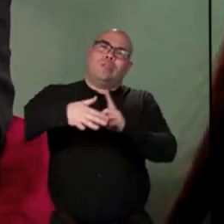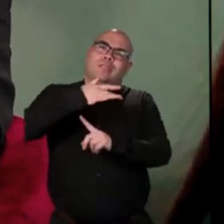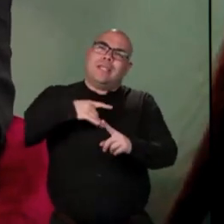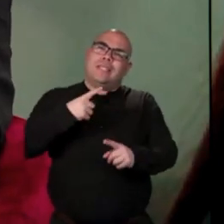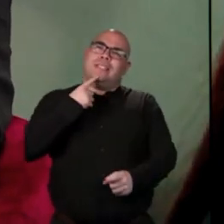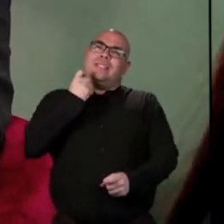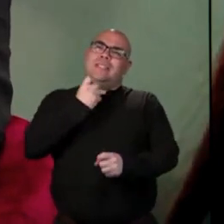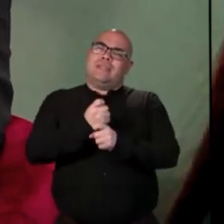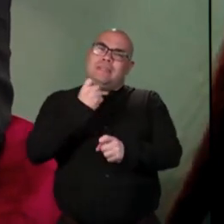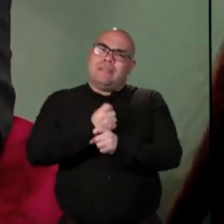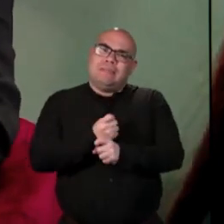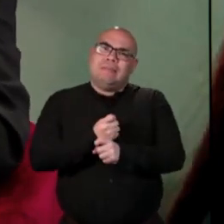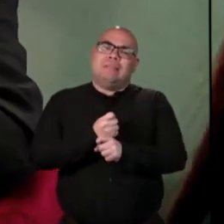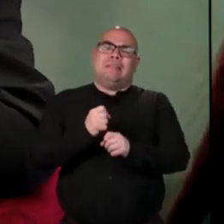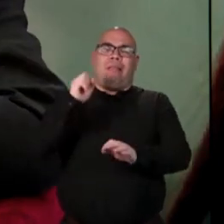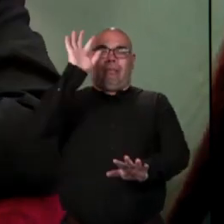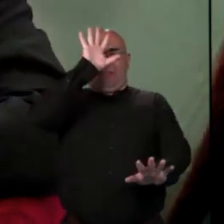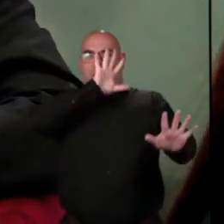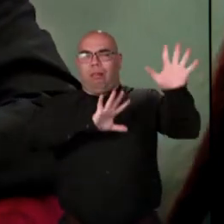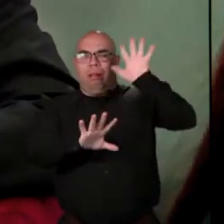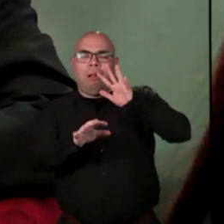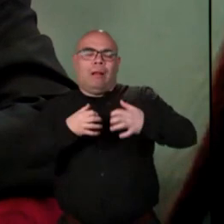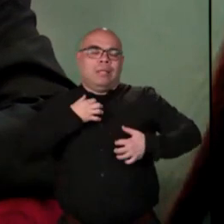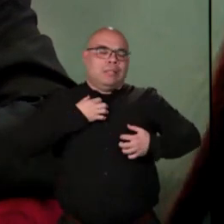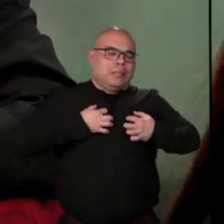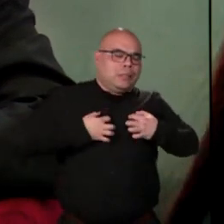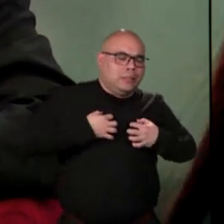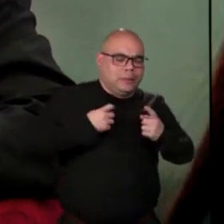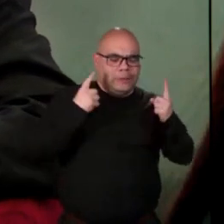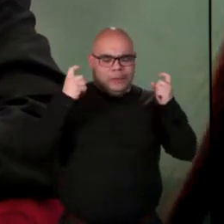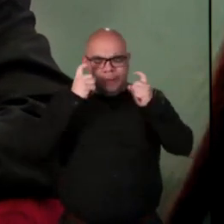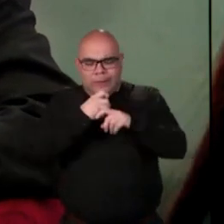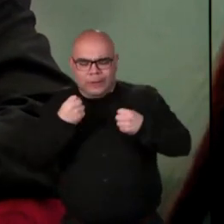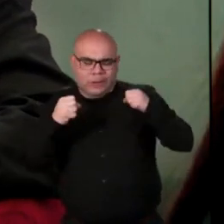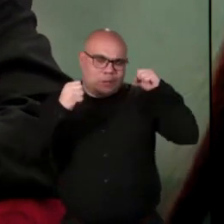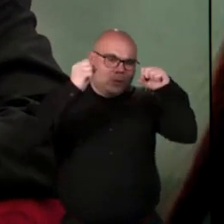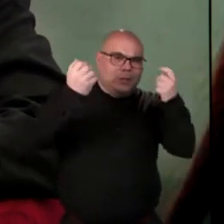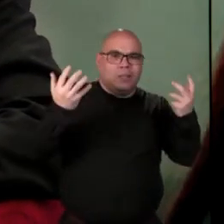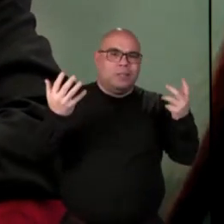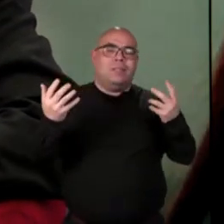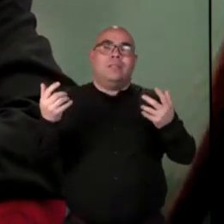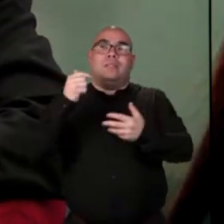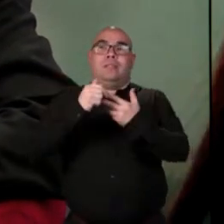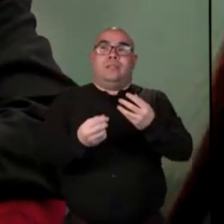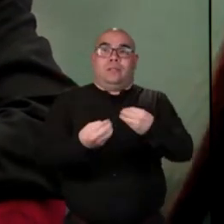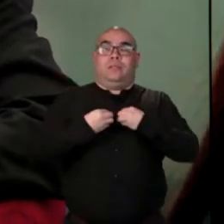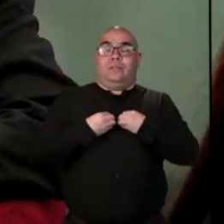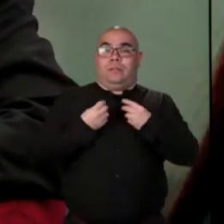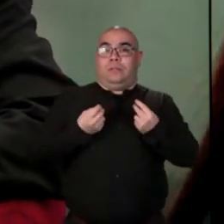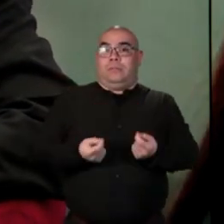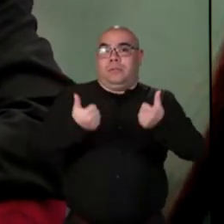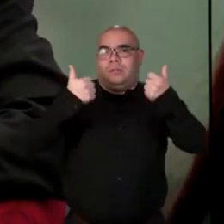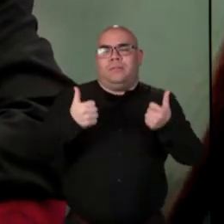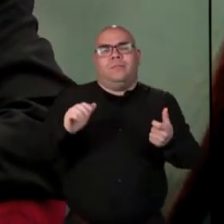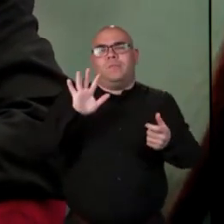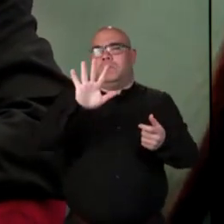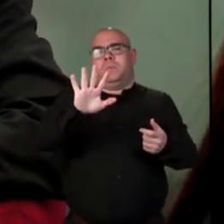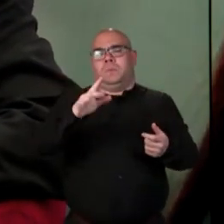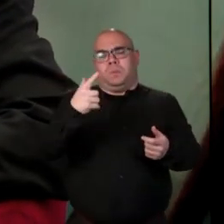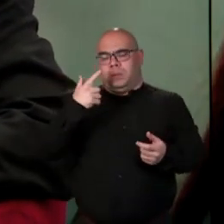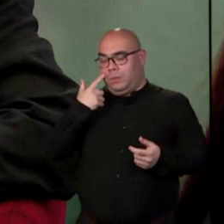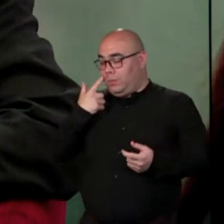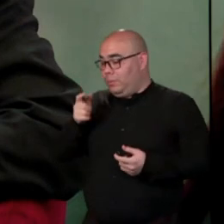incertidumbre, con necesidades además de responder en tiempos breves, no es posible que una persona o